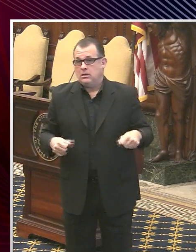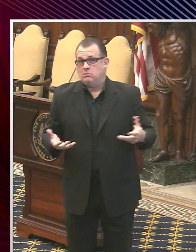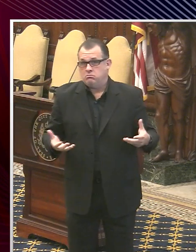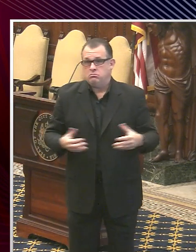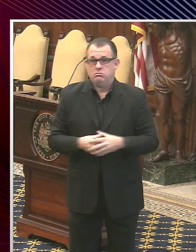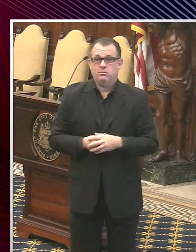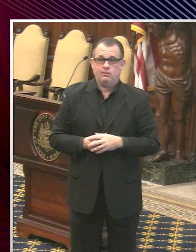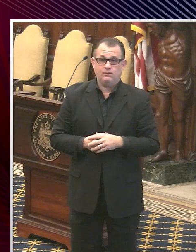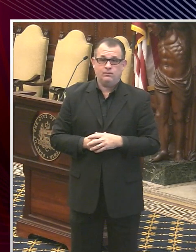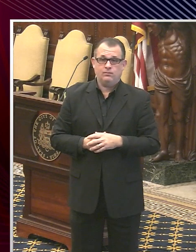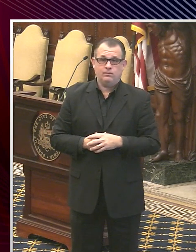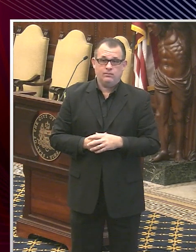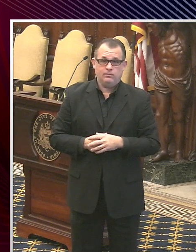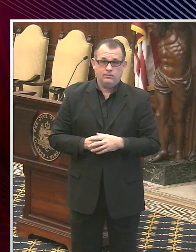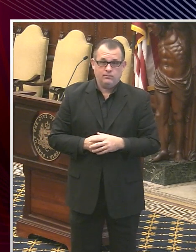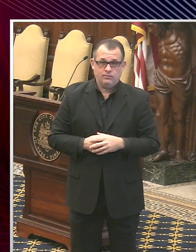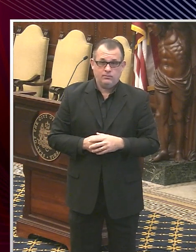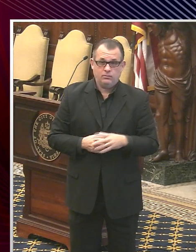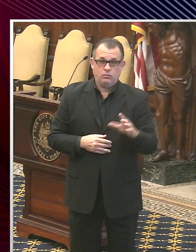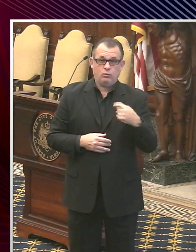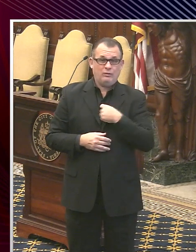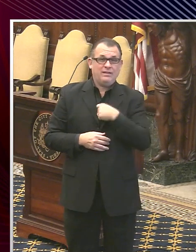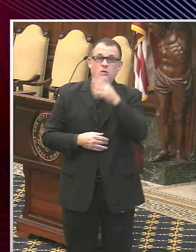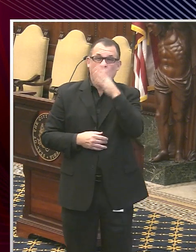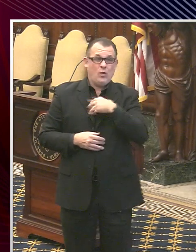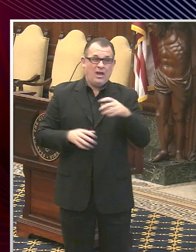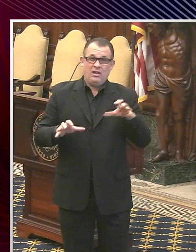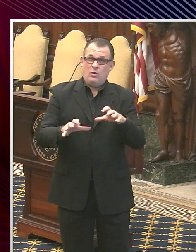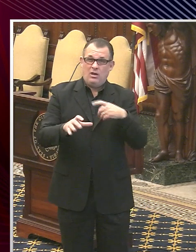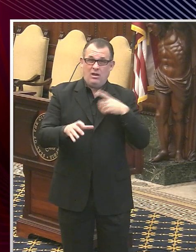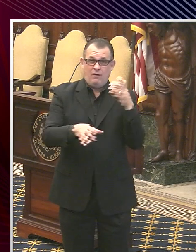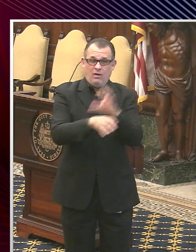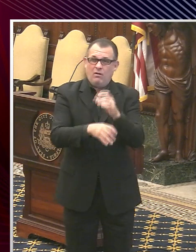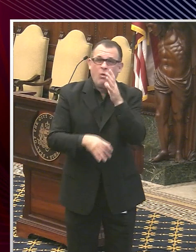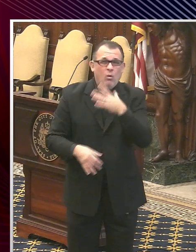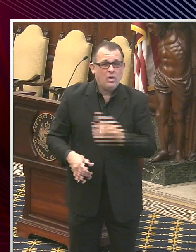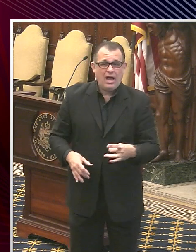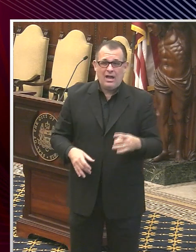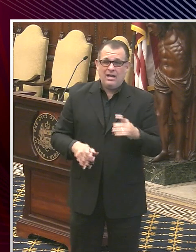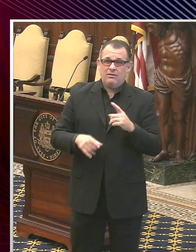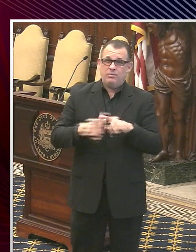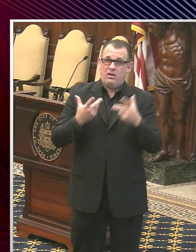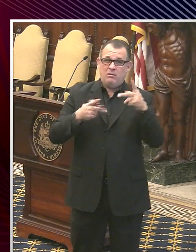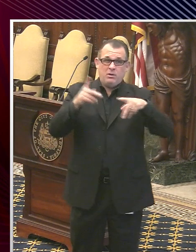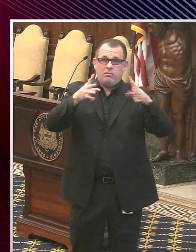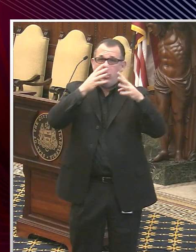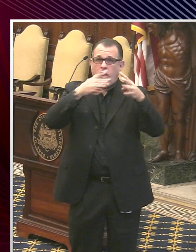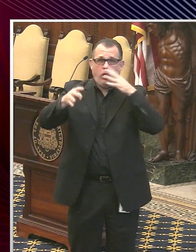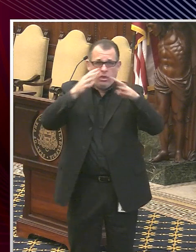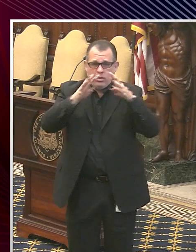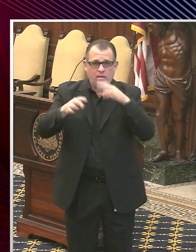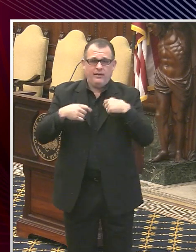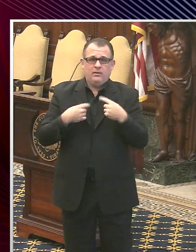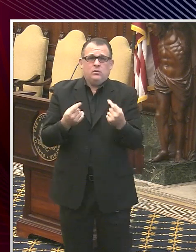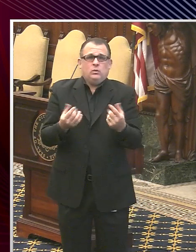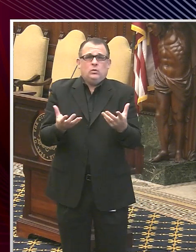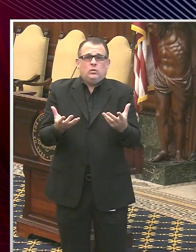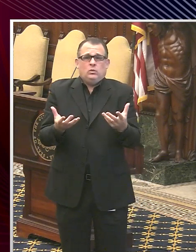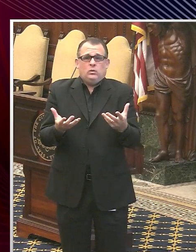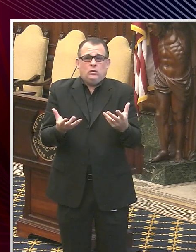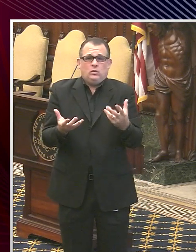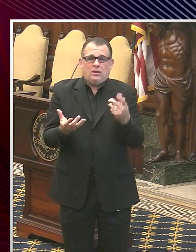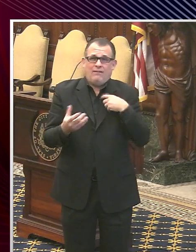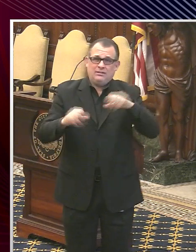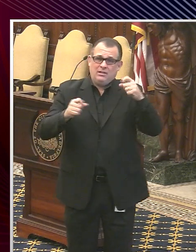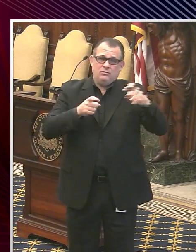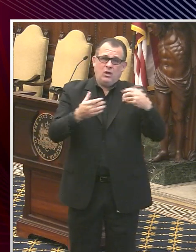we obviously don't enjoy doing this, but we cannot ignore the numbers, and we have to take these